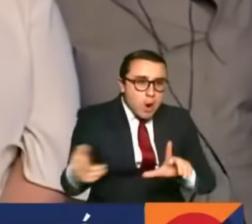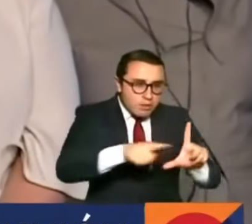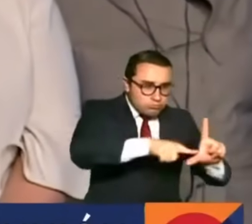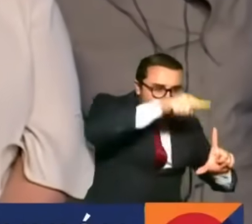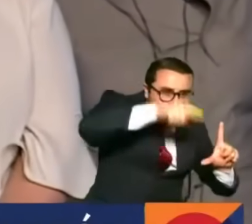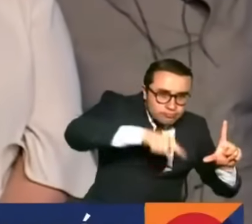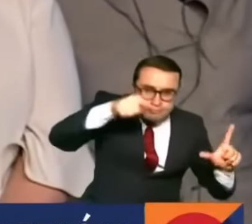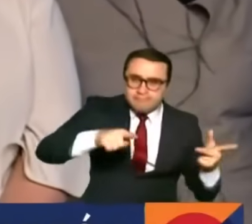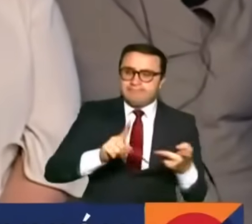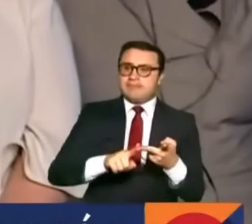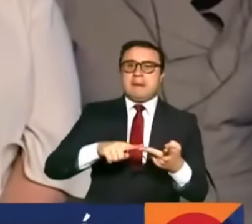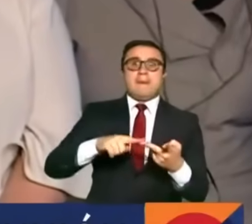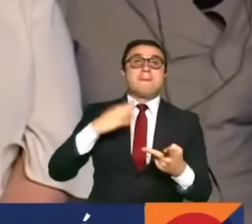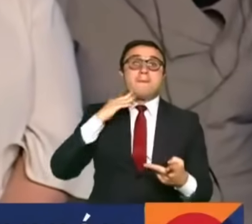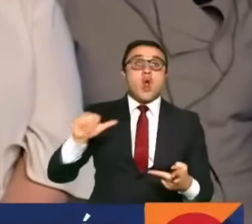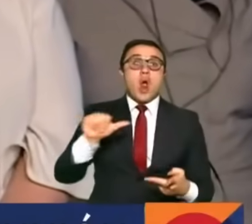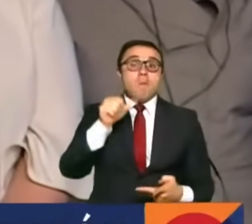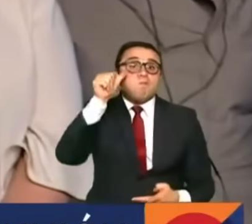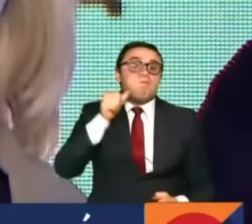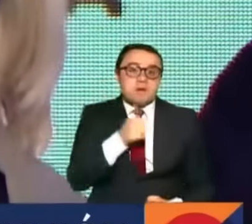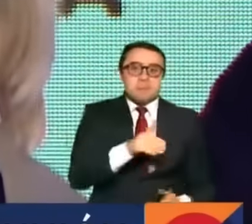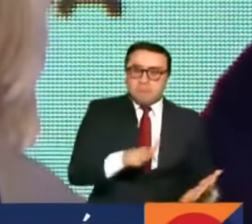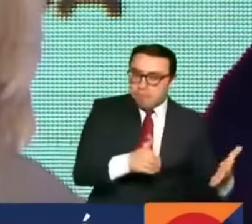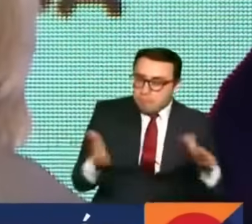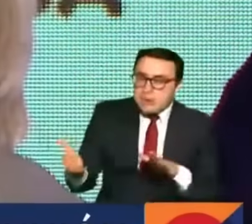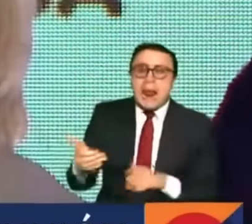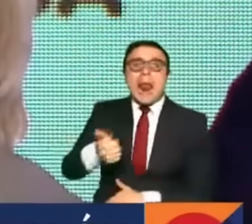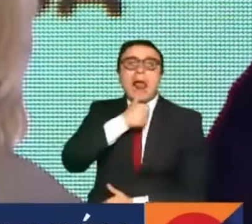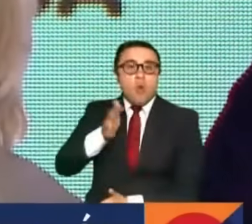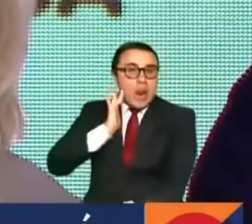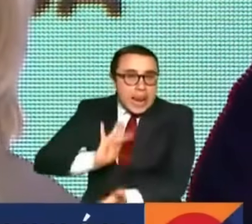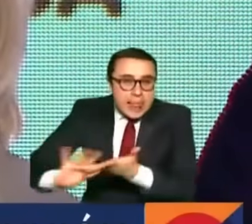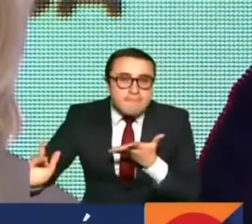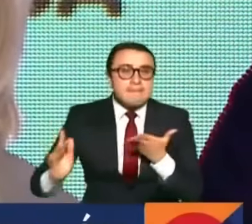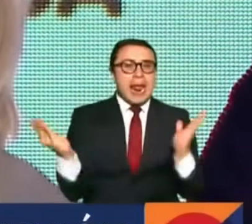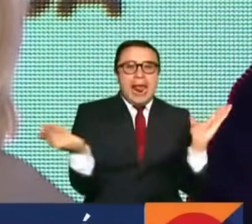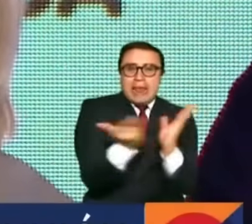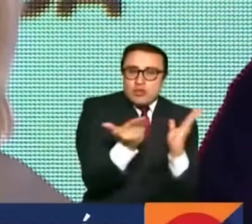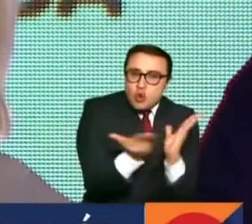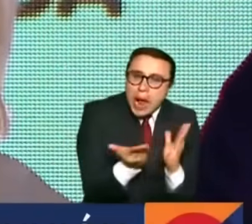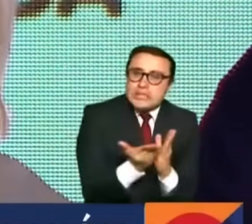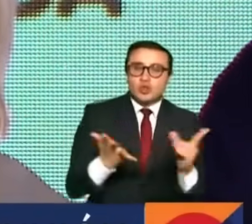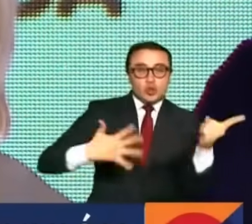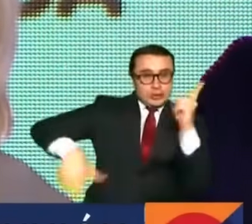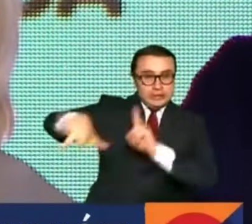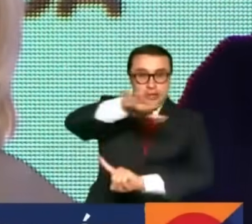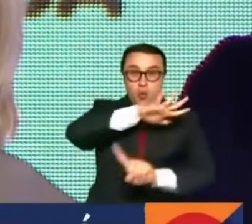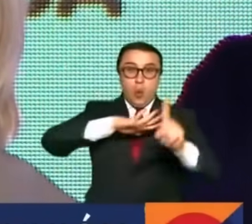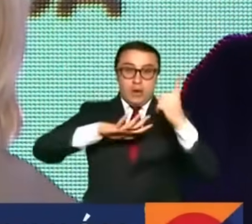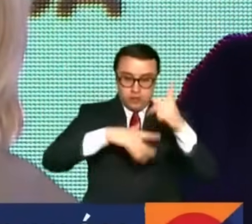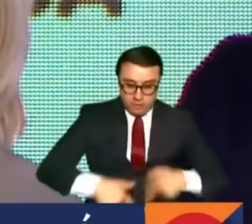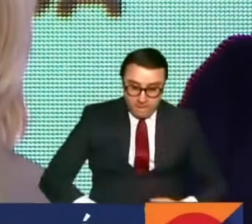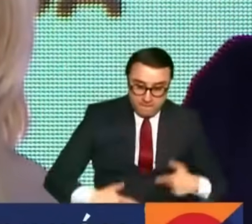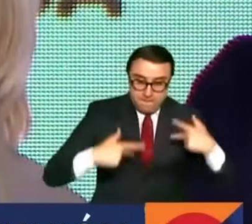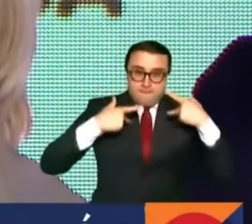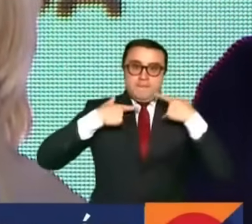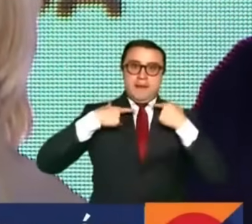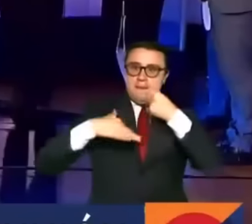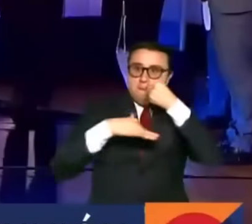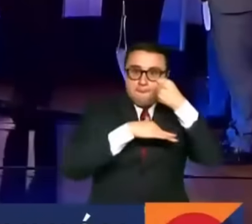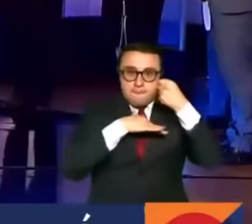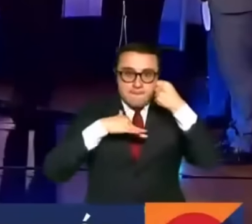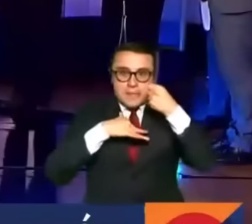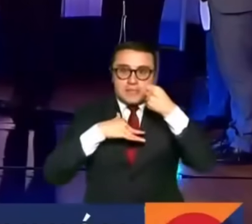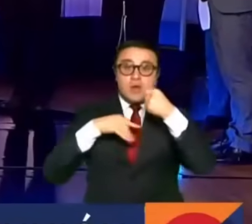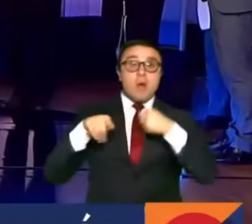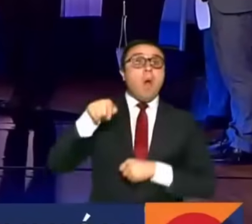agua potable, de niveles de cobertura de educación, es decir, las condiciones básicas de existencia siguen siendo las